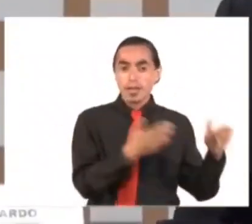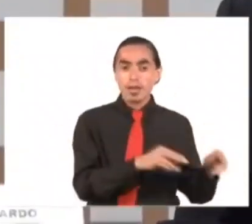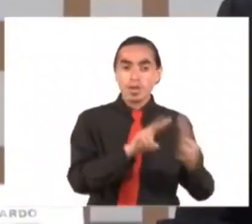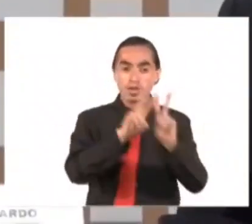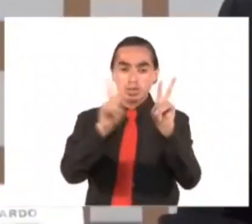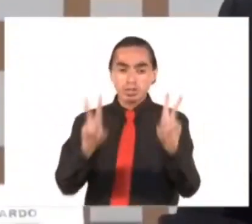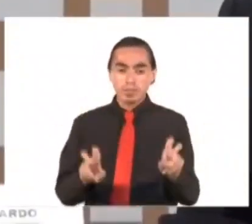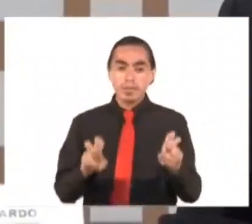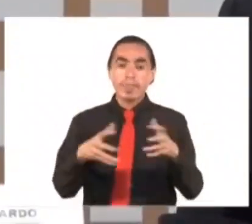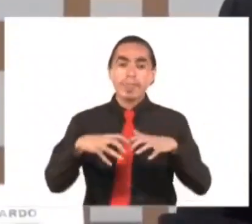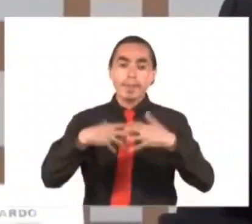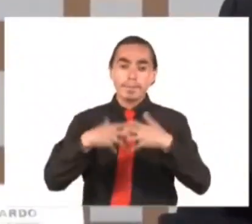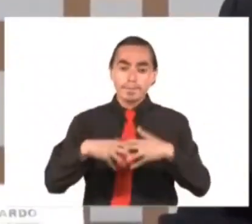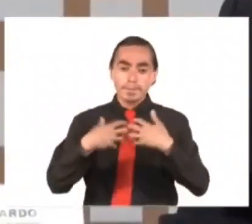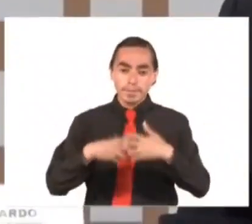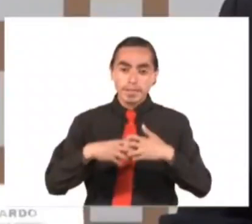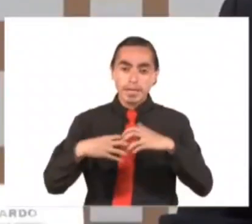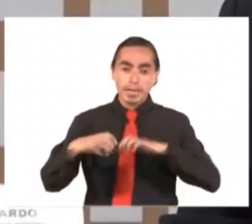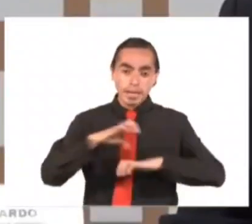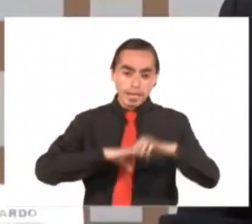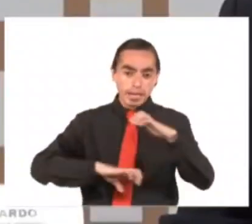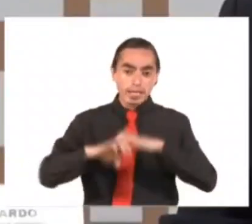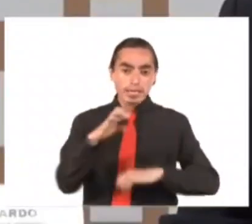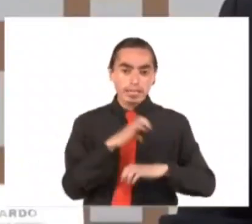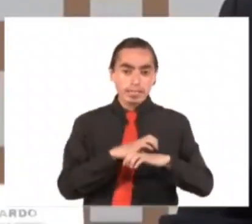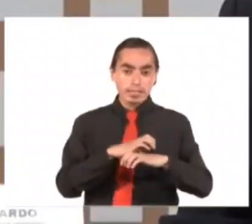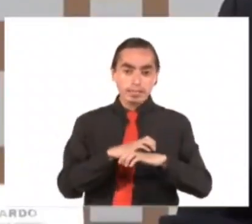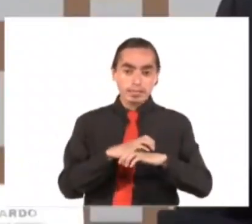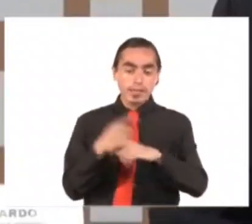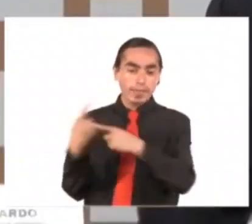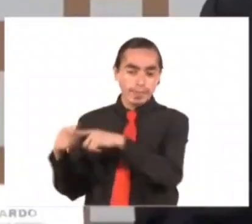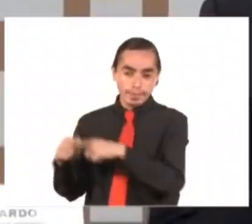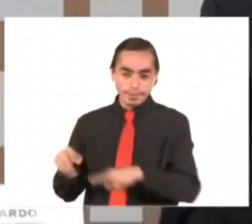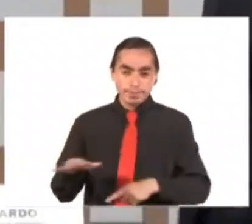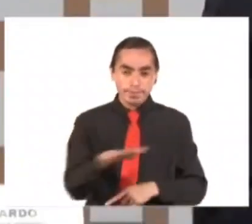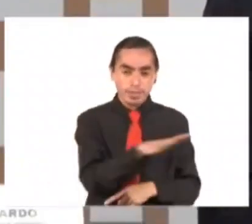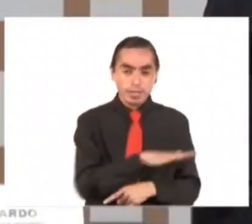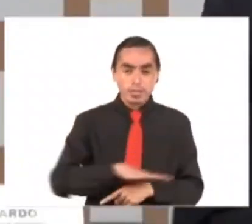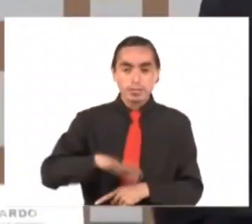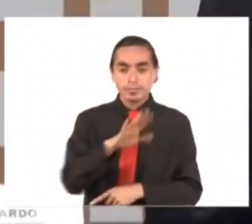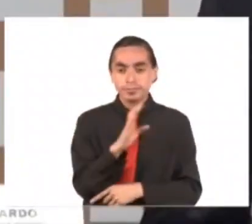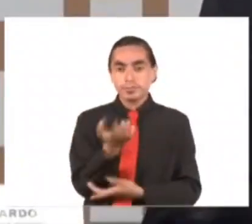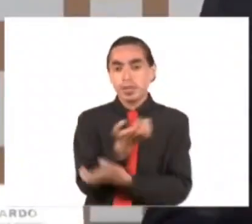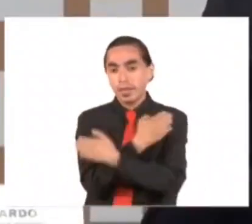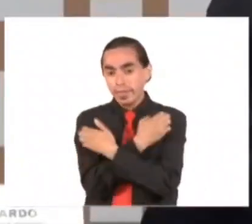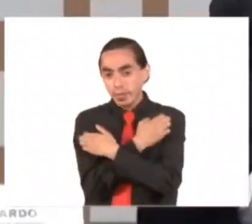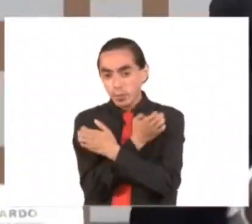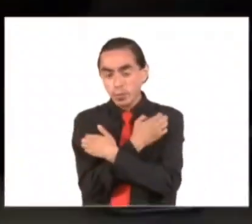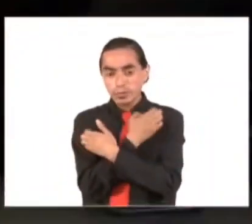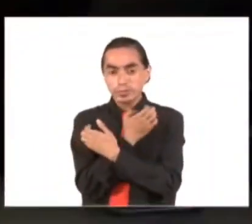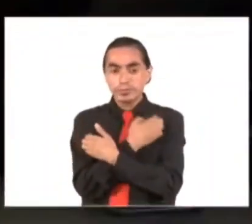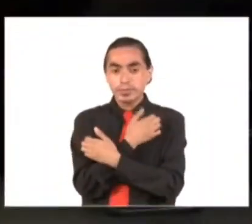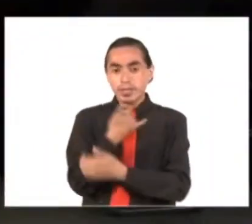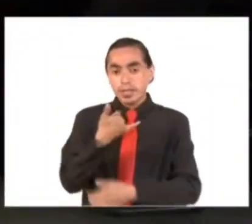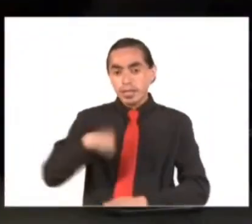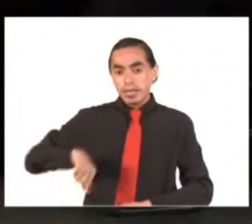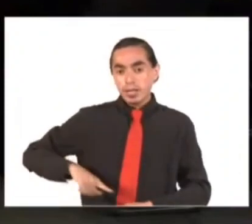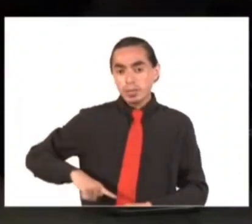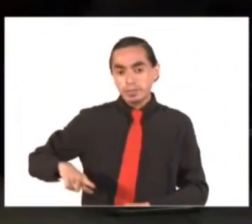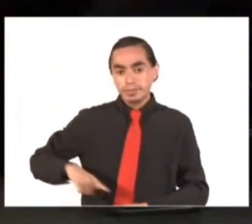involucrados, empresas, distintos sectores empresariales, academia y el